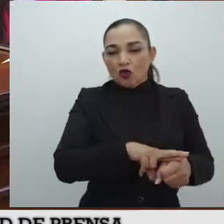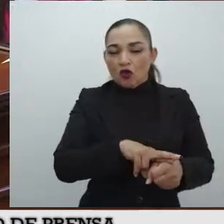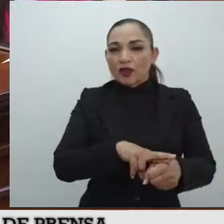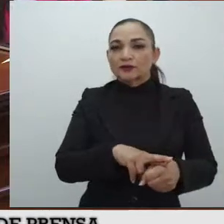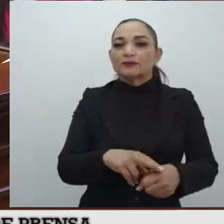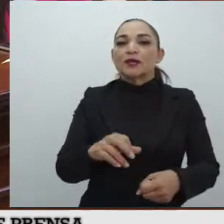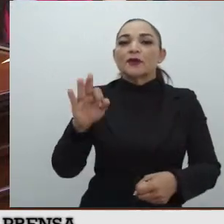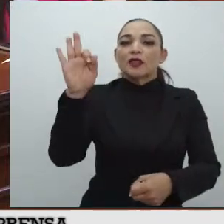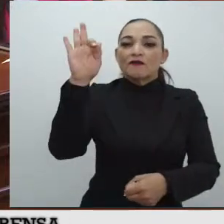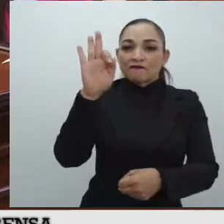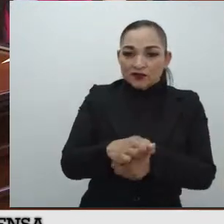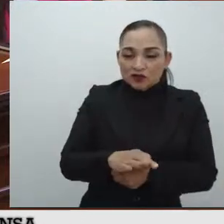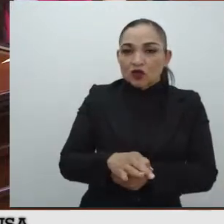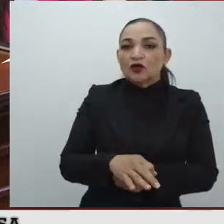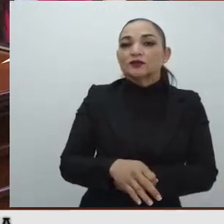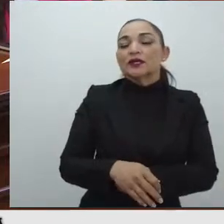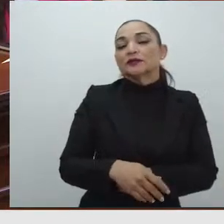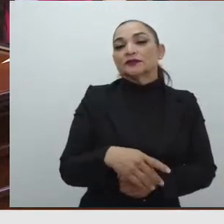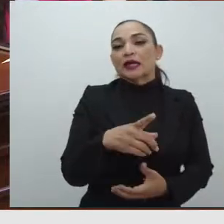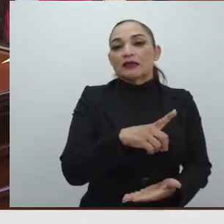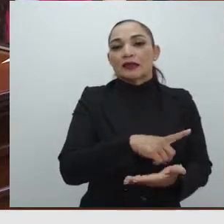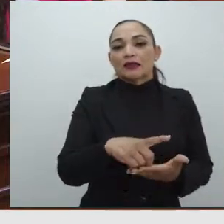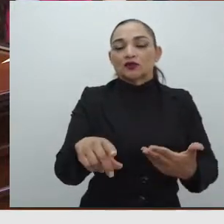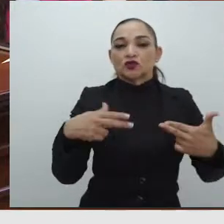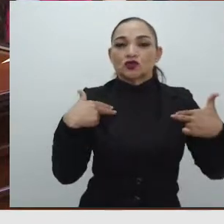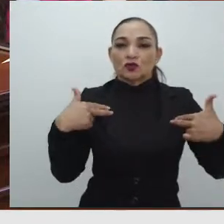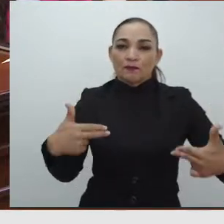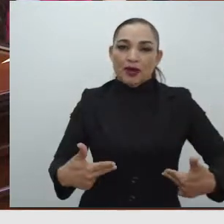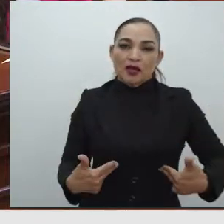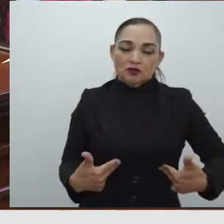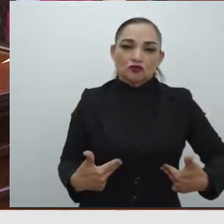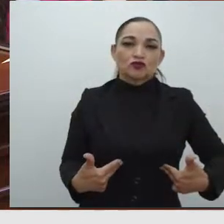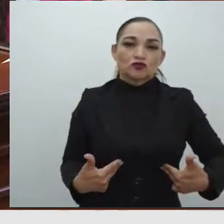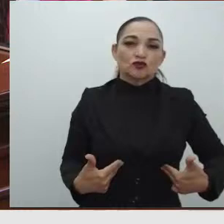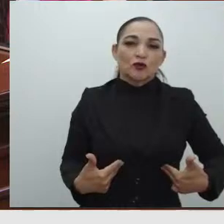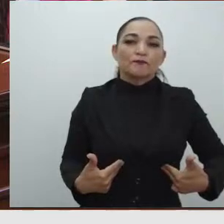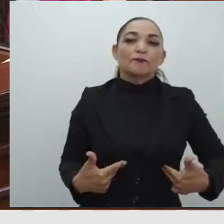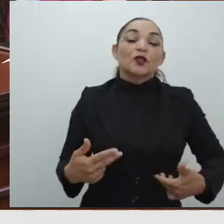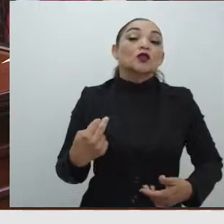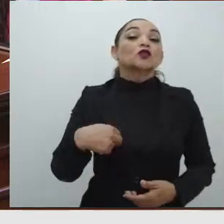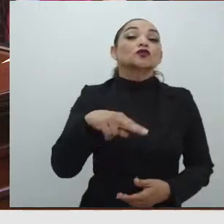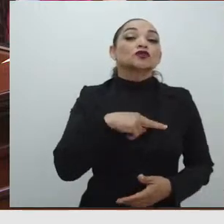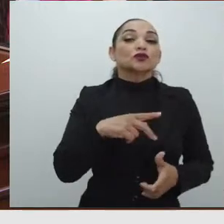derechos humanos, que en el Grupo Parlamentario de Morena